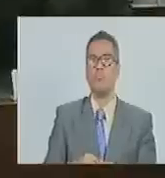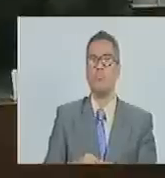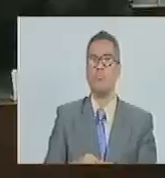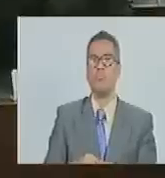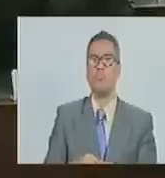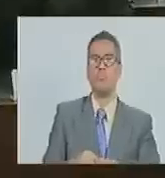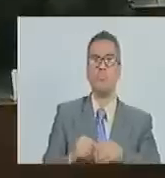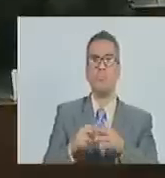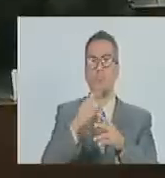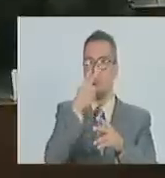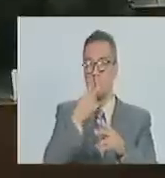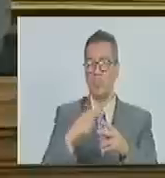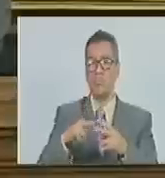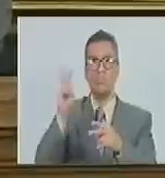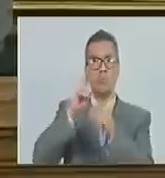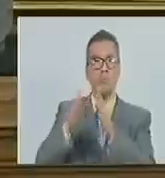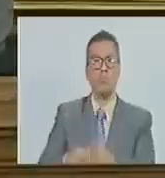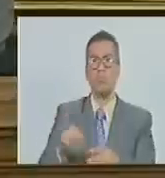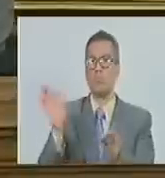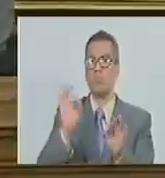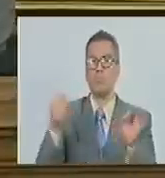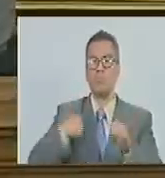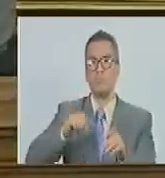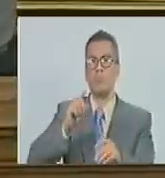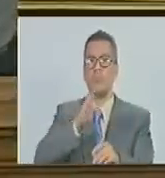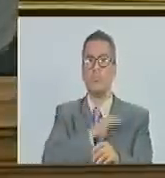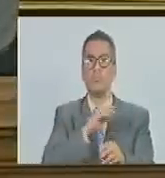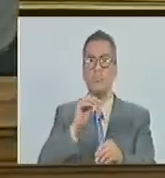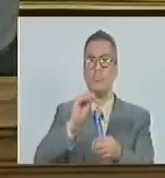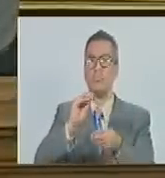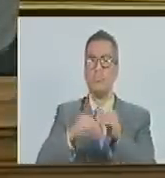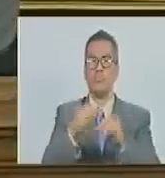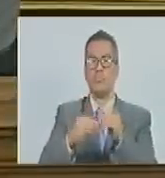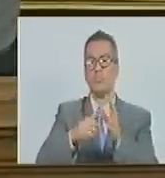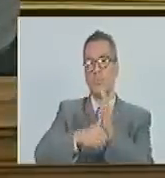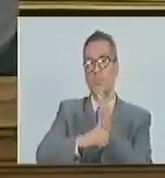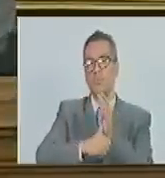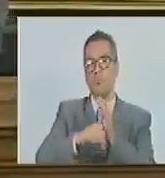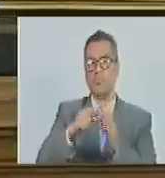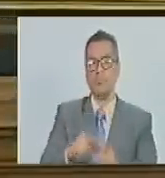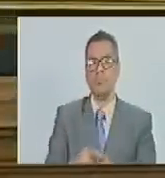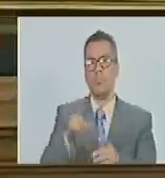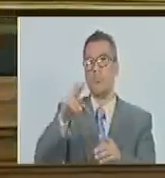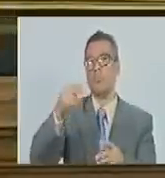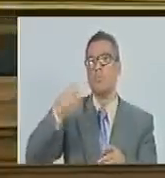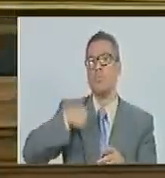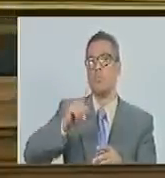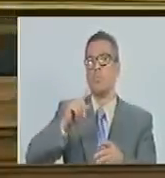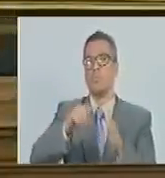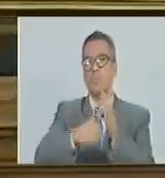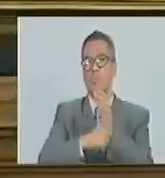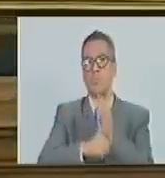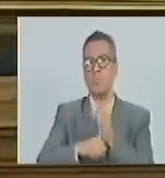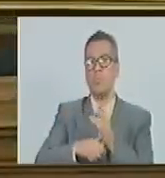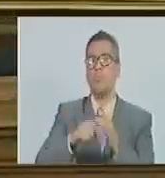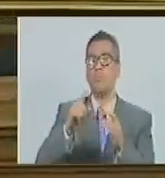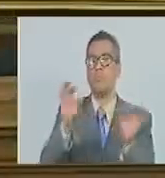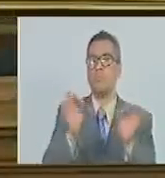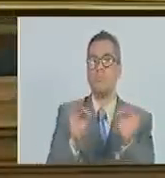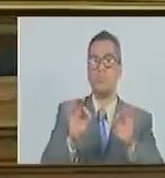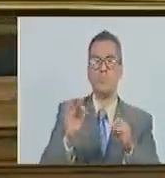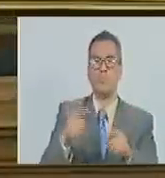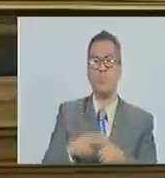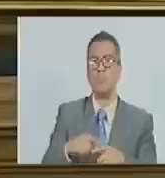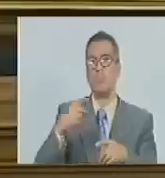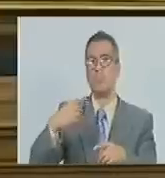Los pobres de Venezuela no tenían ni siquiera derecho a una cédula de identidad. Y al no tener una cédula de identidad, tampoco